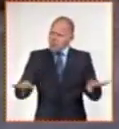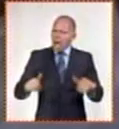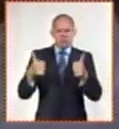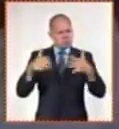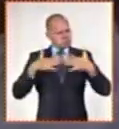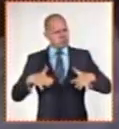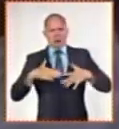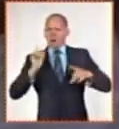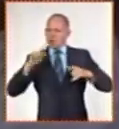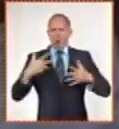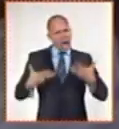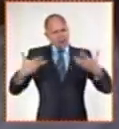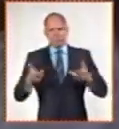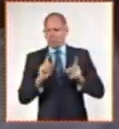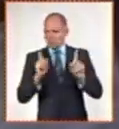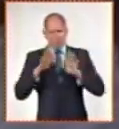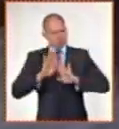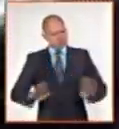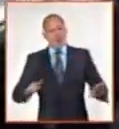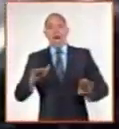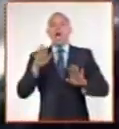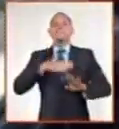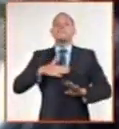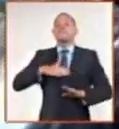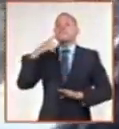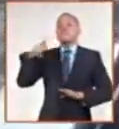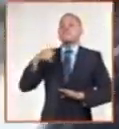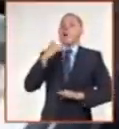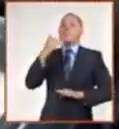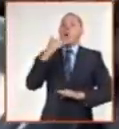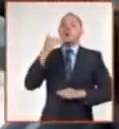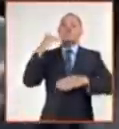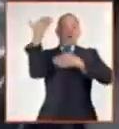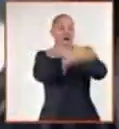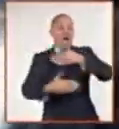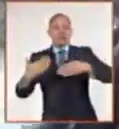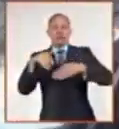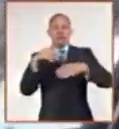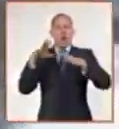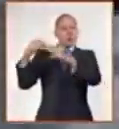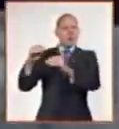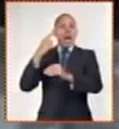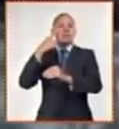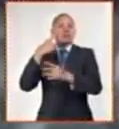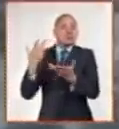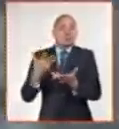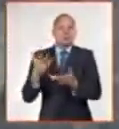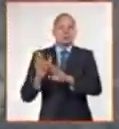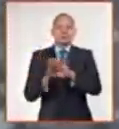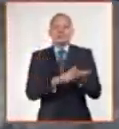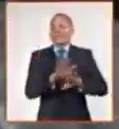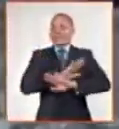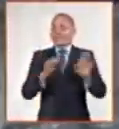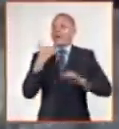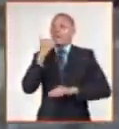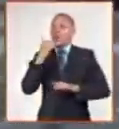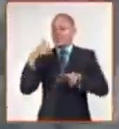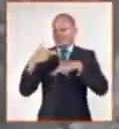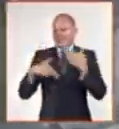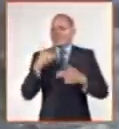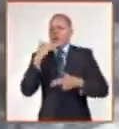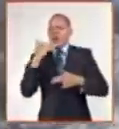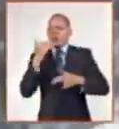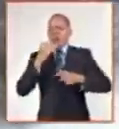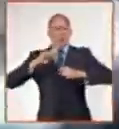tranquilos, esperando que la policía se retire, que retiren las vallas. No obstante, en la capital argentina, Buenos Aires, la policía utilizó gases lacrimógenos